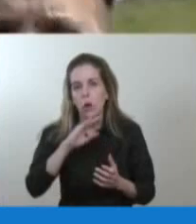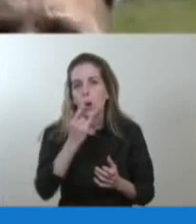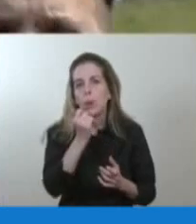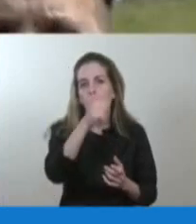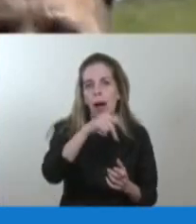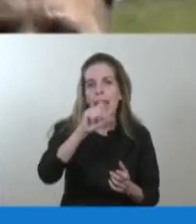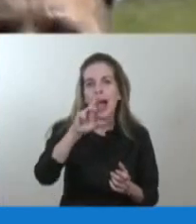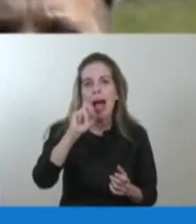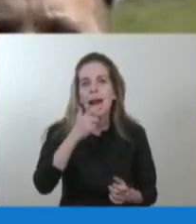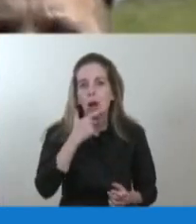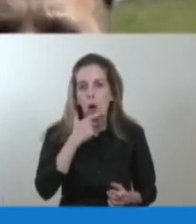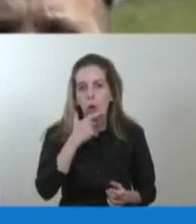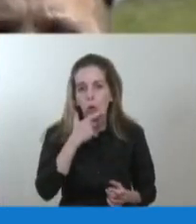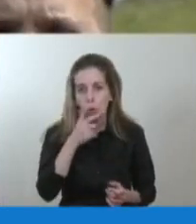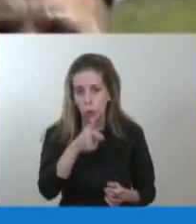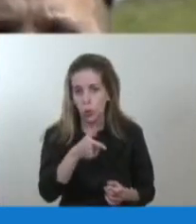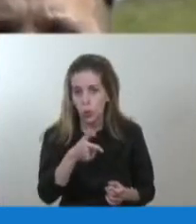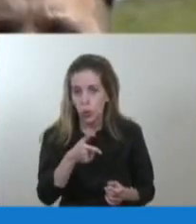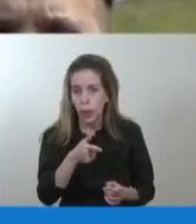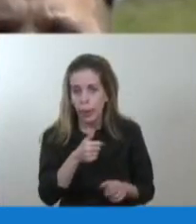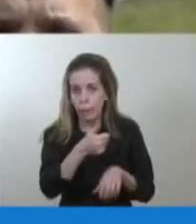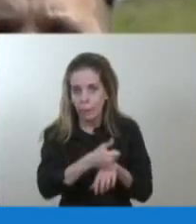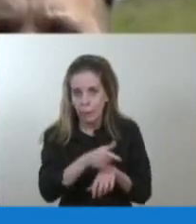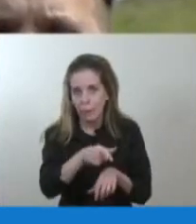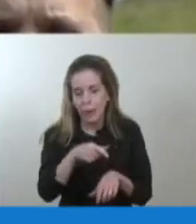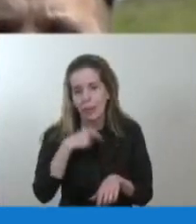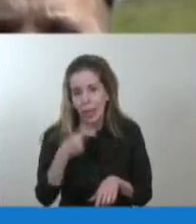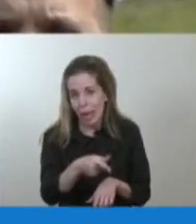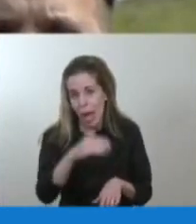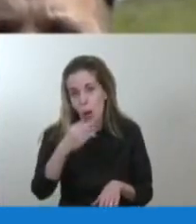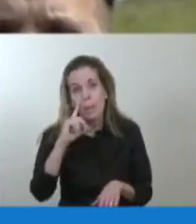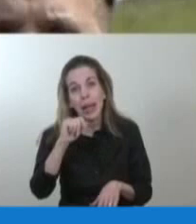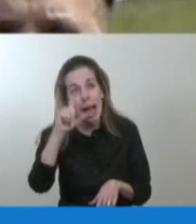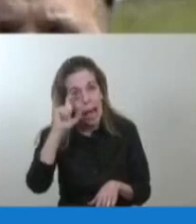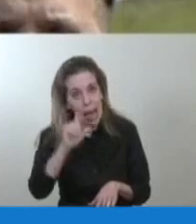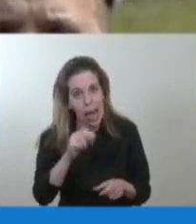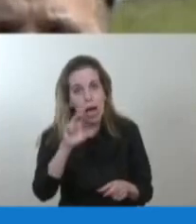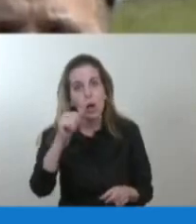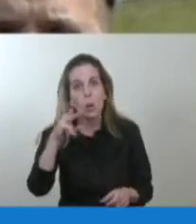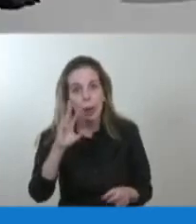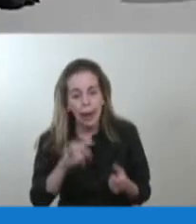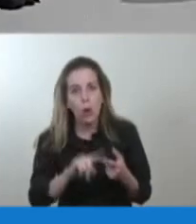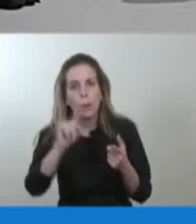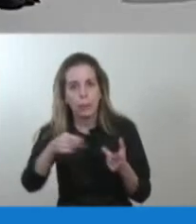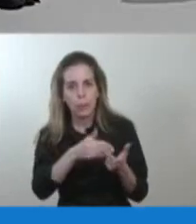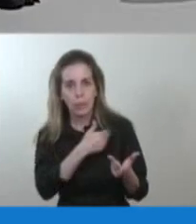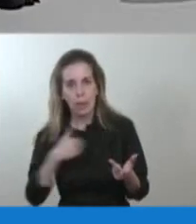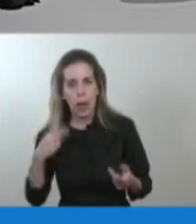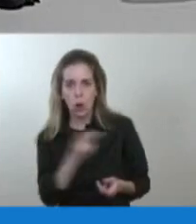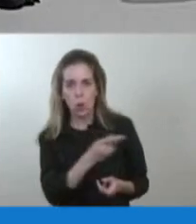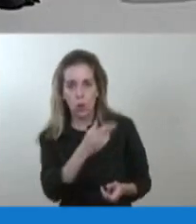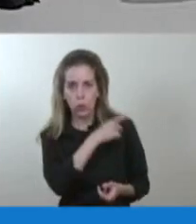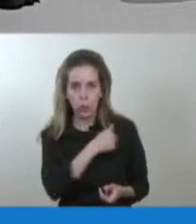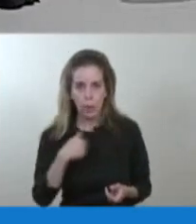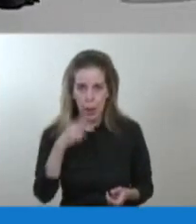carlos papá de micaela romero y también a su mamá micaela